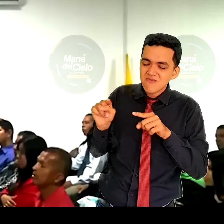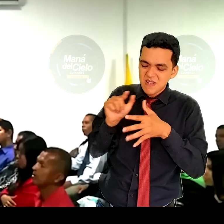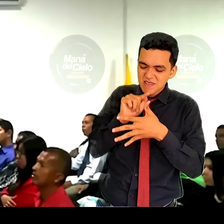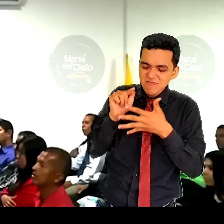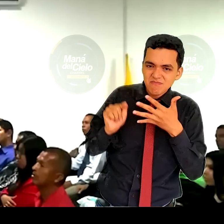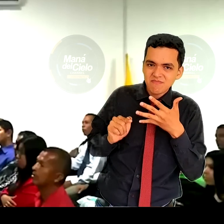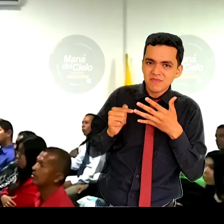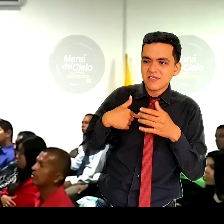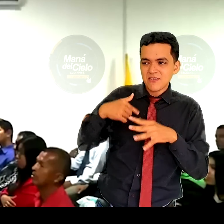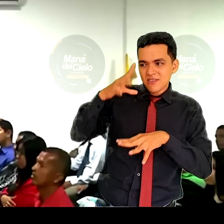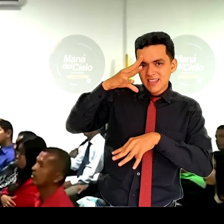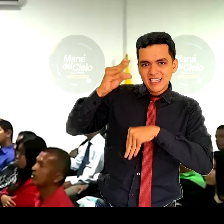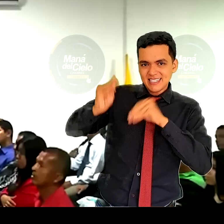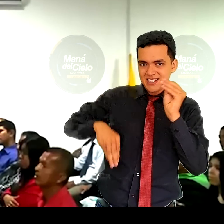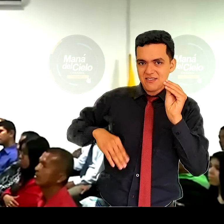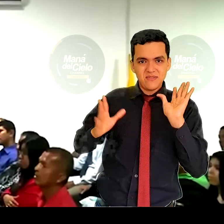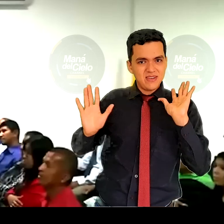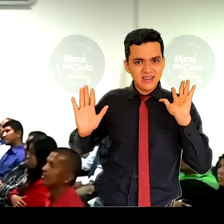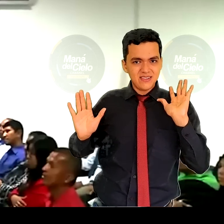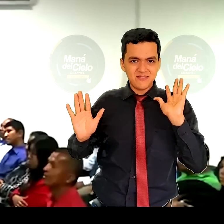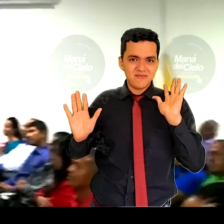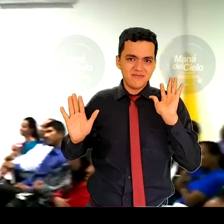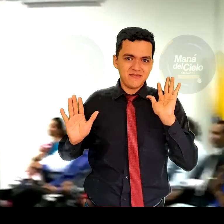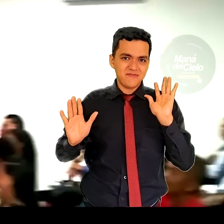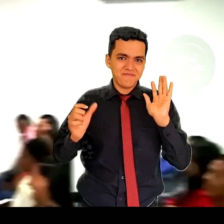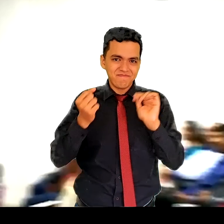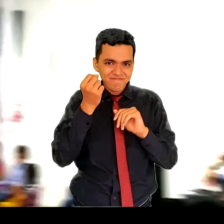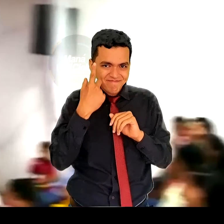Ay, pero por favor no le vas a preguntar a él si le gusta todo lo que yo soy.